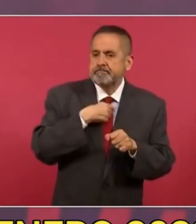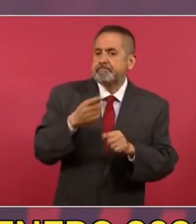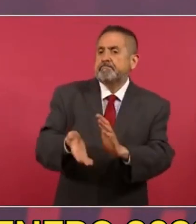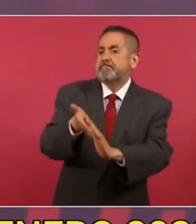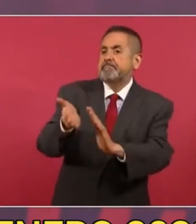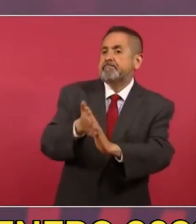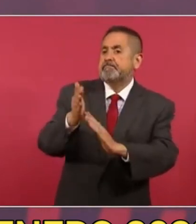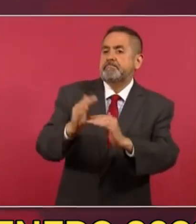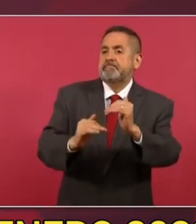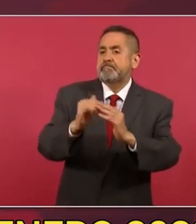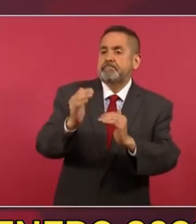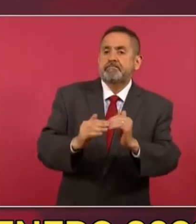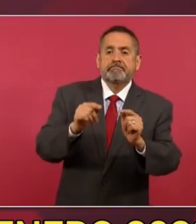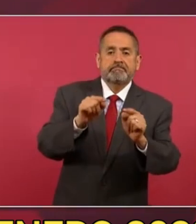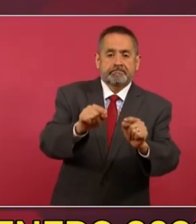Uno para hombres y un